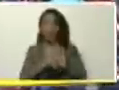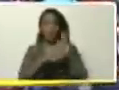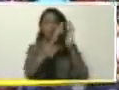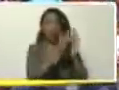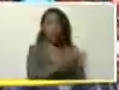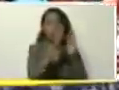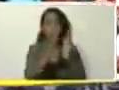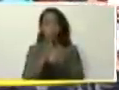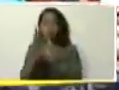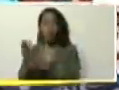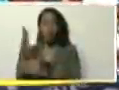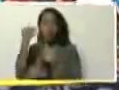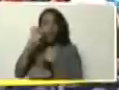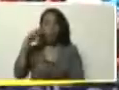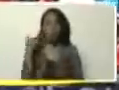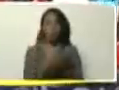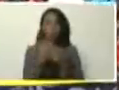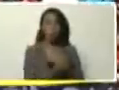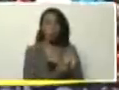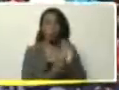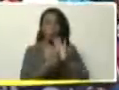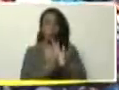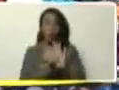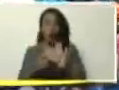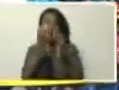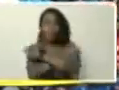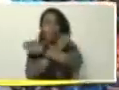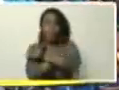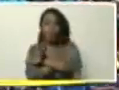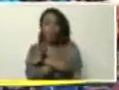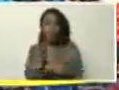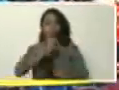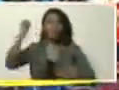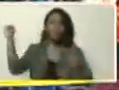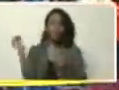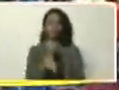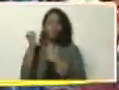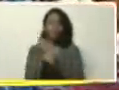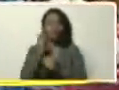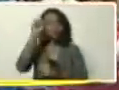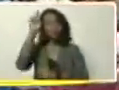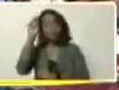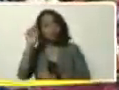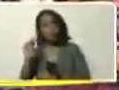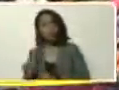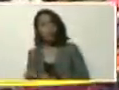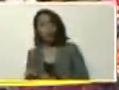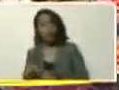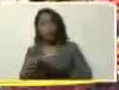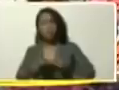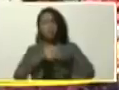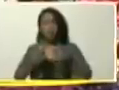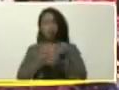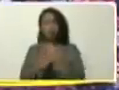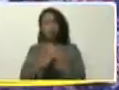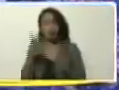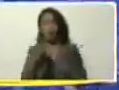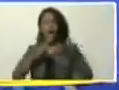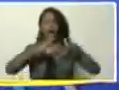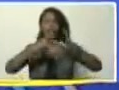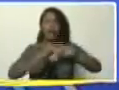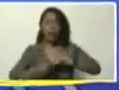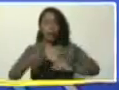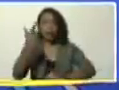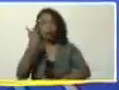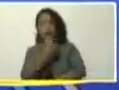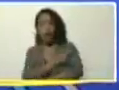organización que demostraron. Felicitaciones por el trabajo todos los días para entregar el CLAP, para vacunar